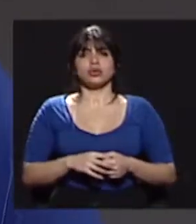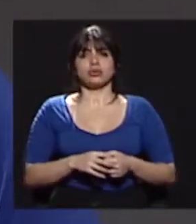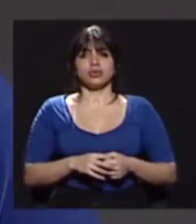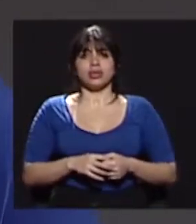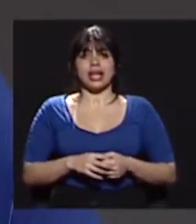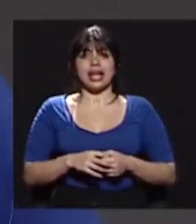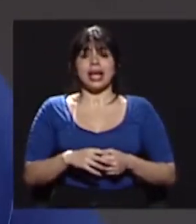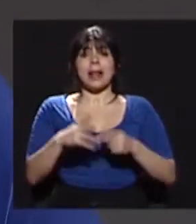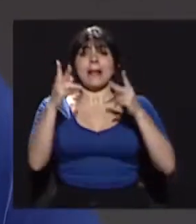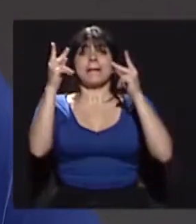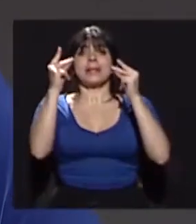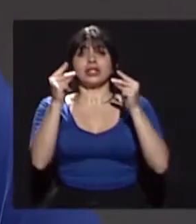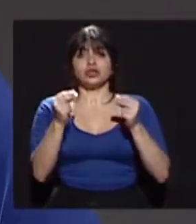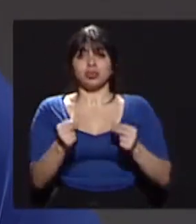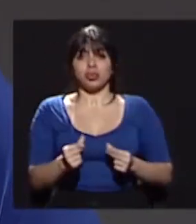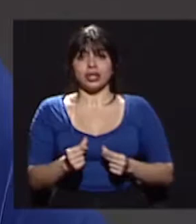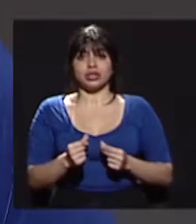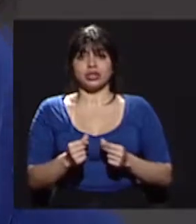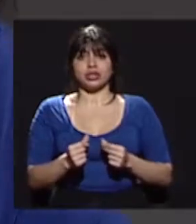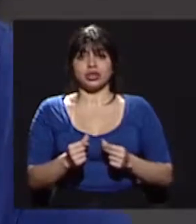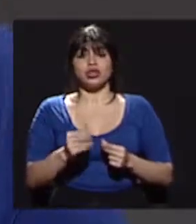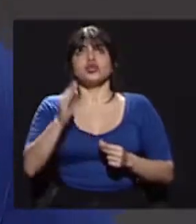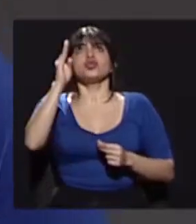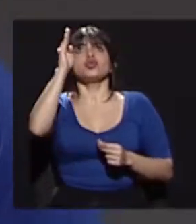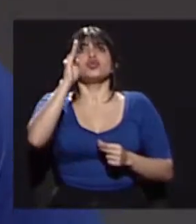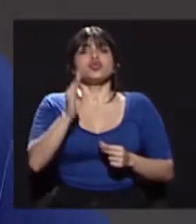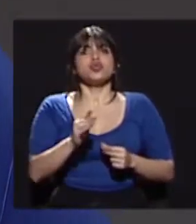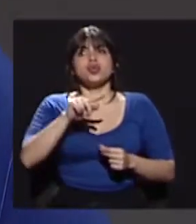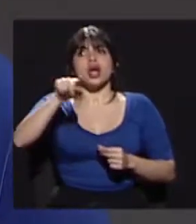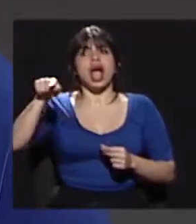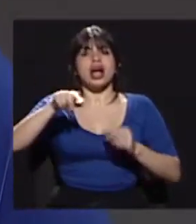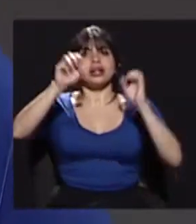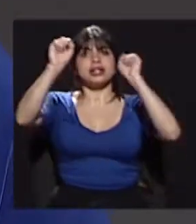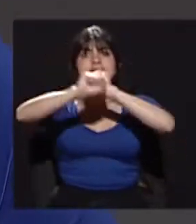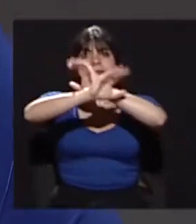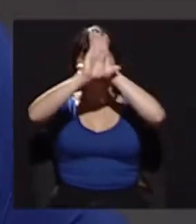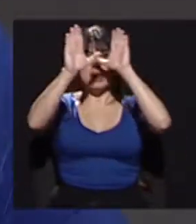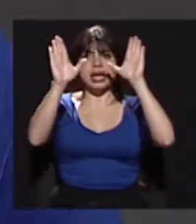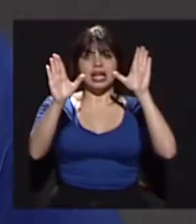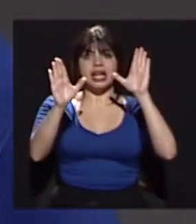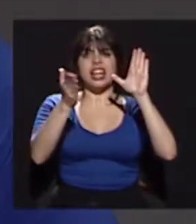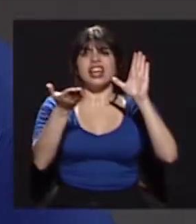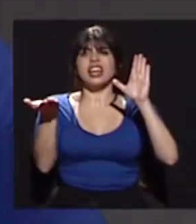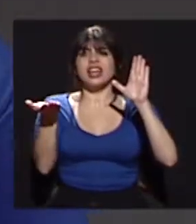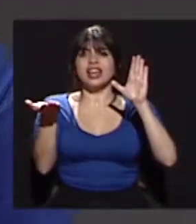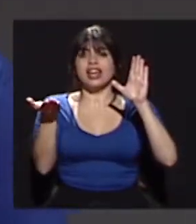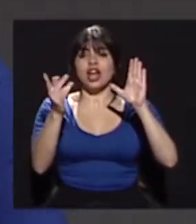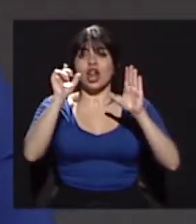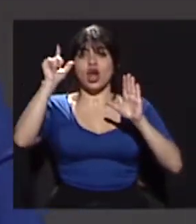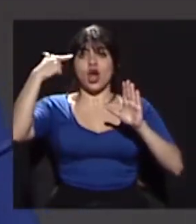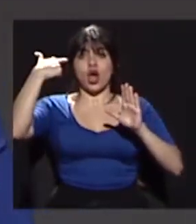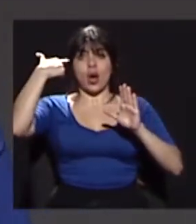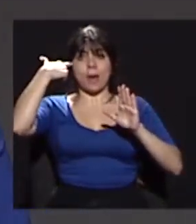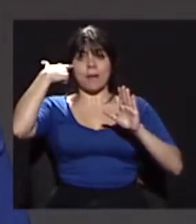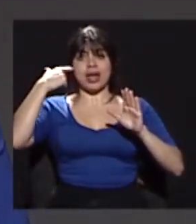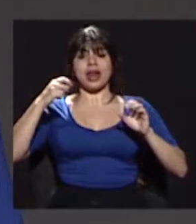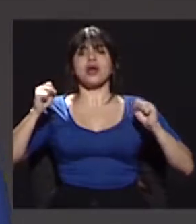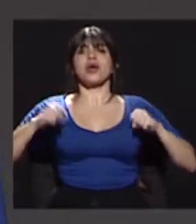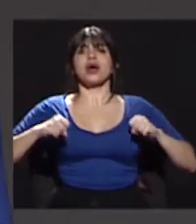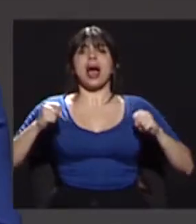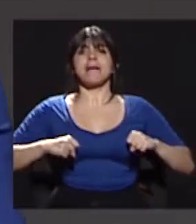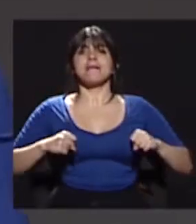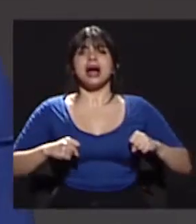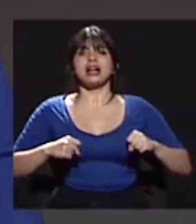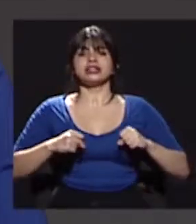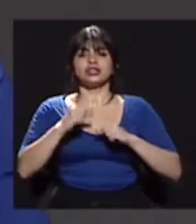en el presupuesto nunca se imaginaron que el gobierno fuera capaz de